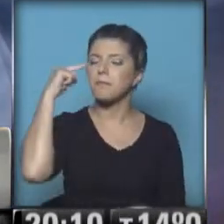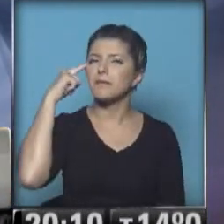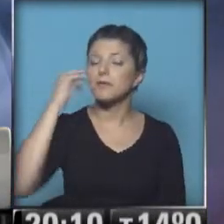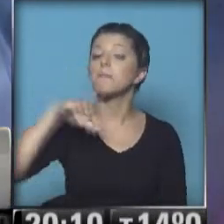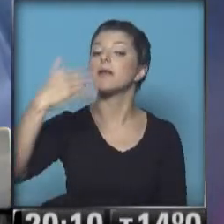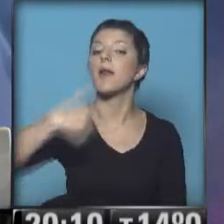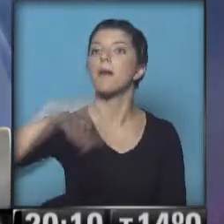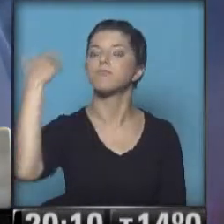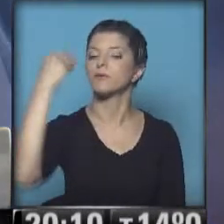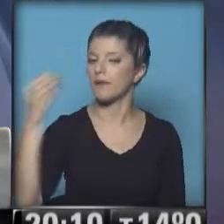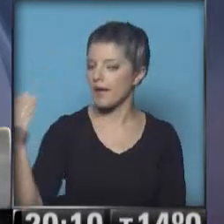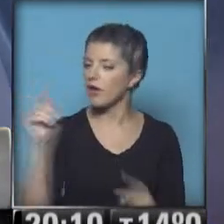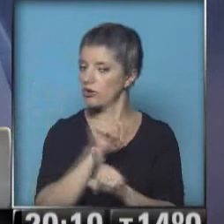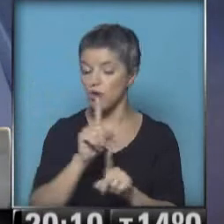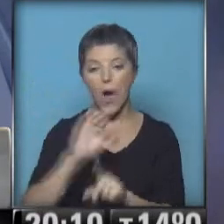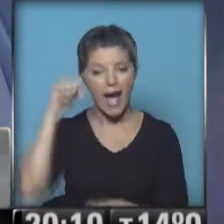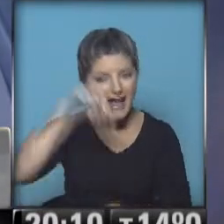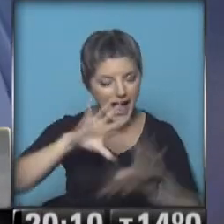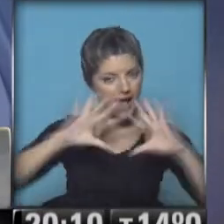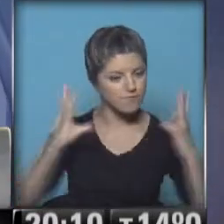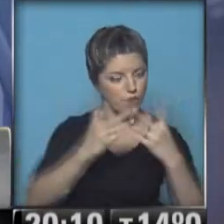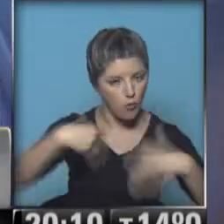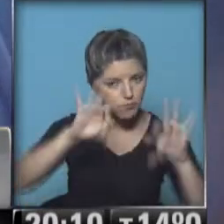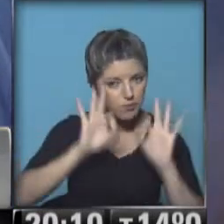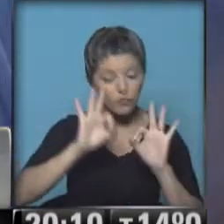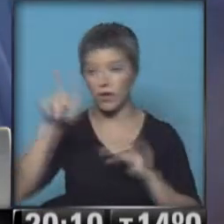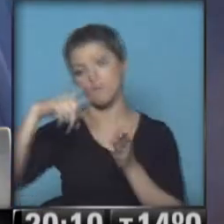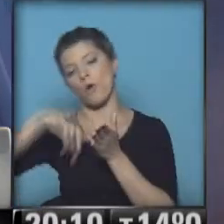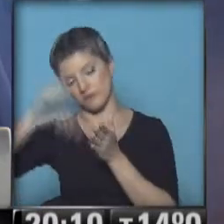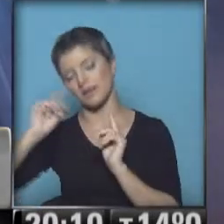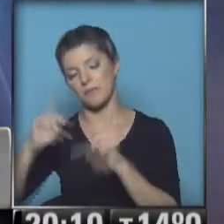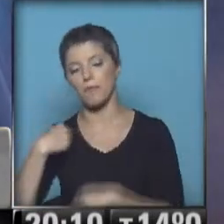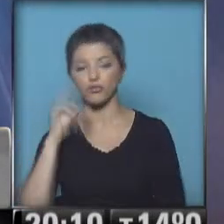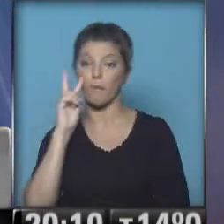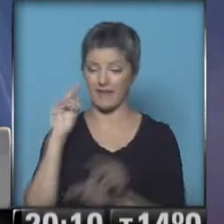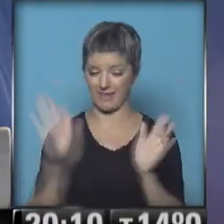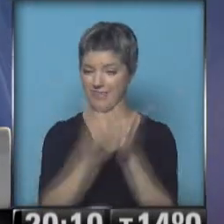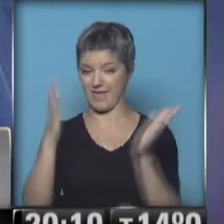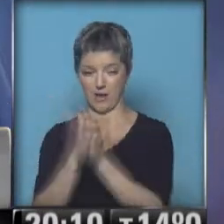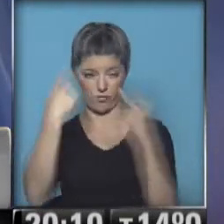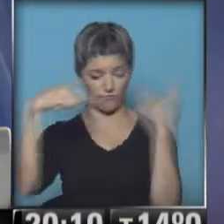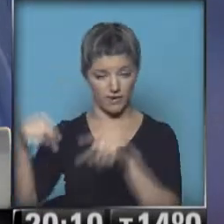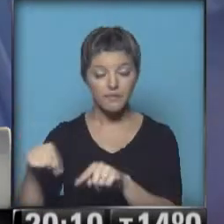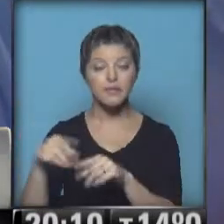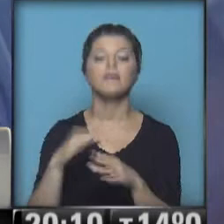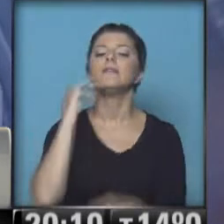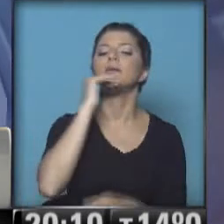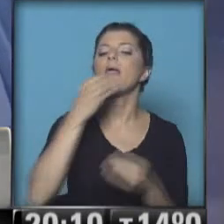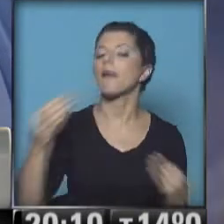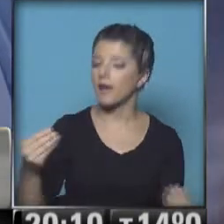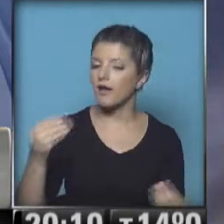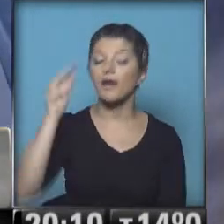presidenta de la nación sino que todo el mundo acá ya habla y hace un buenos aires por lo que hemos visto en los diarios también que el juez griesa